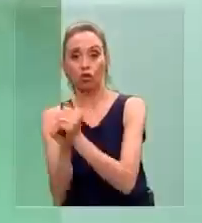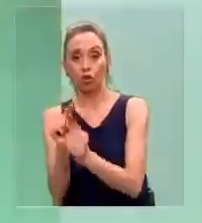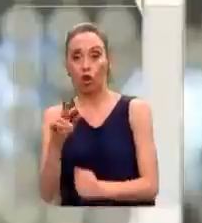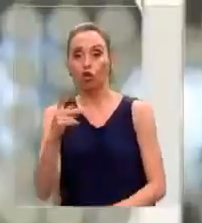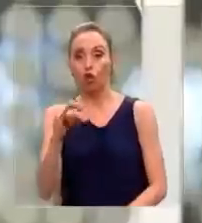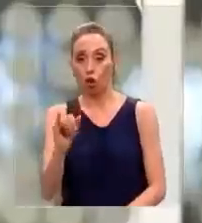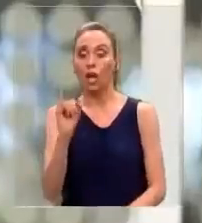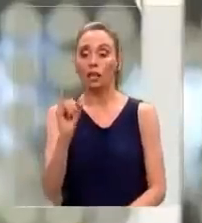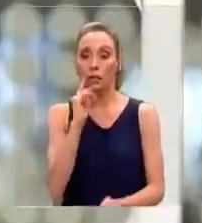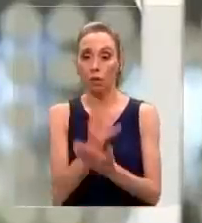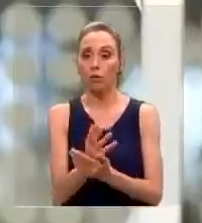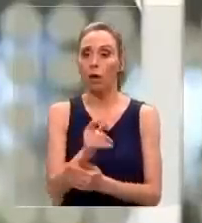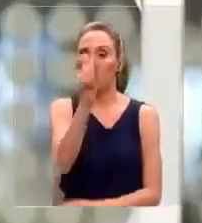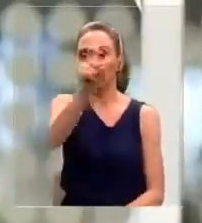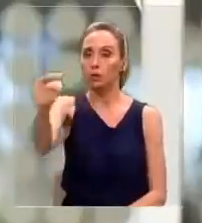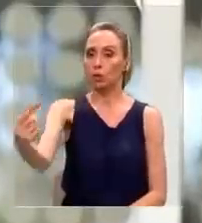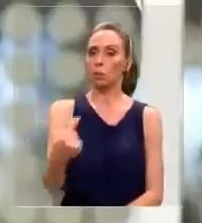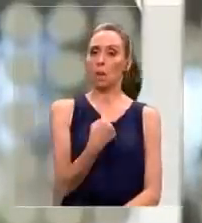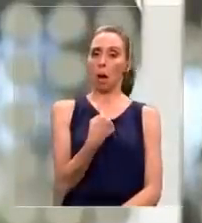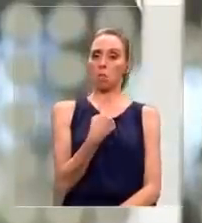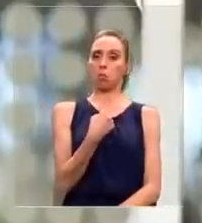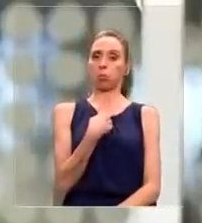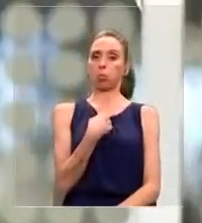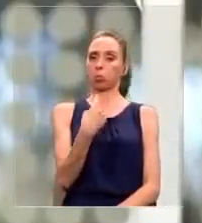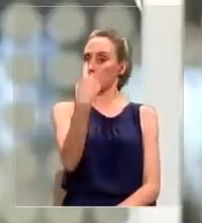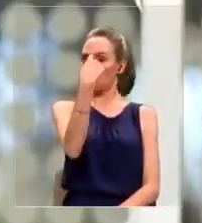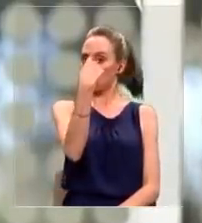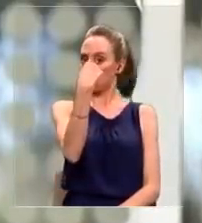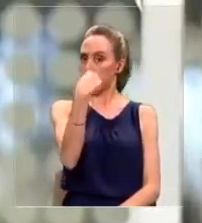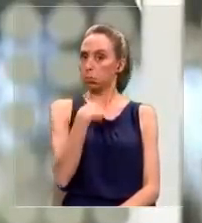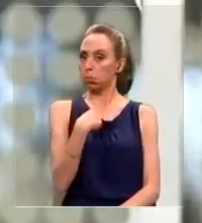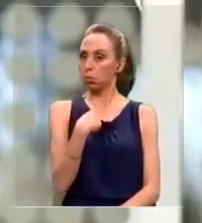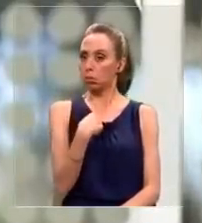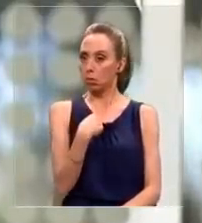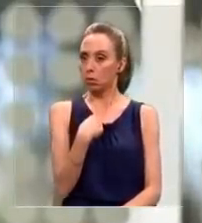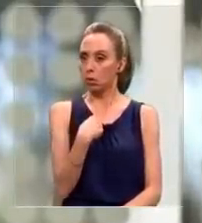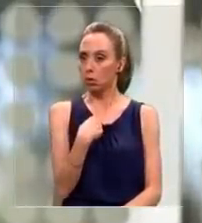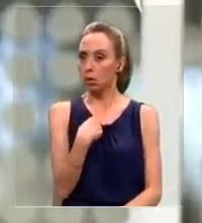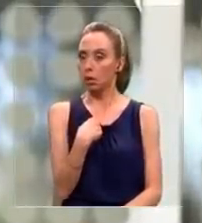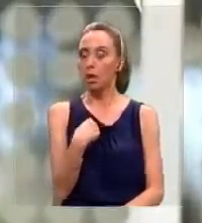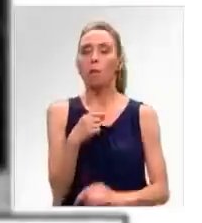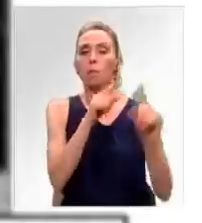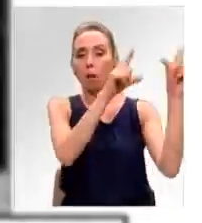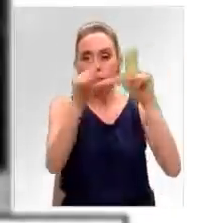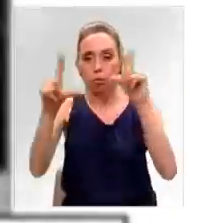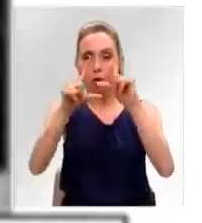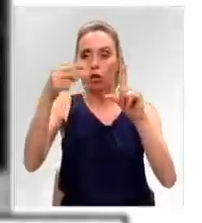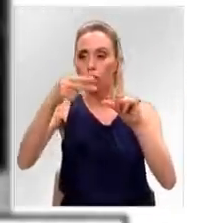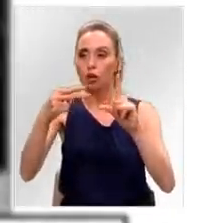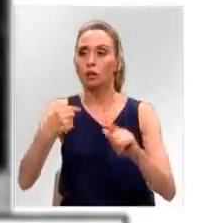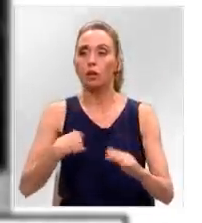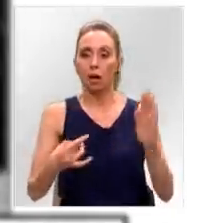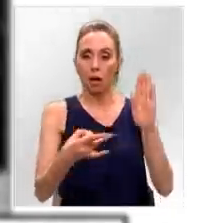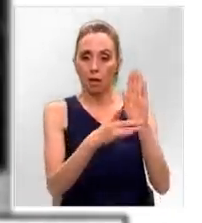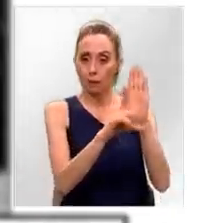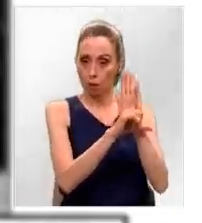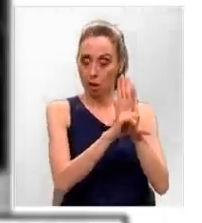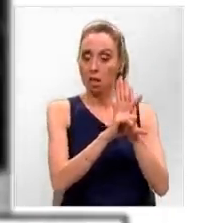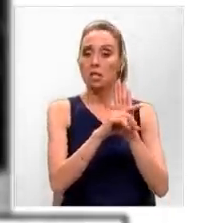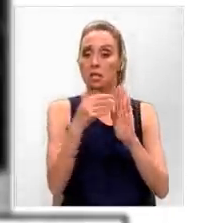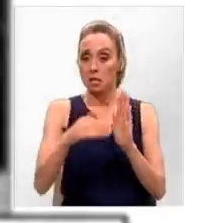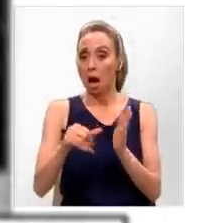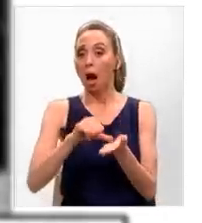existió. Me apuntan con el dedo, con el objetivo de formar algo más mediático. Mi delito ya está siendo